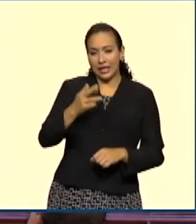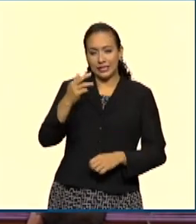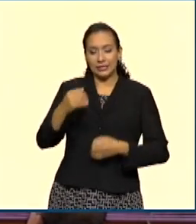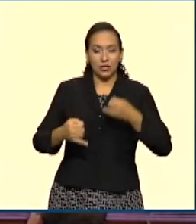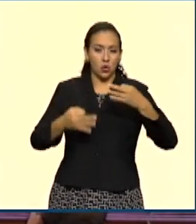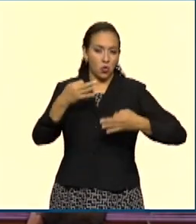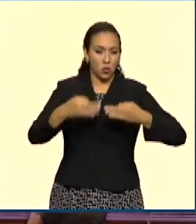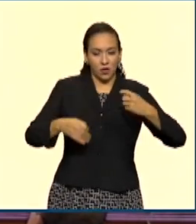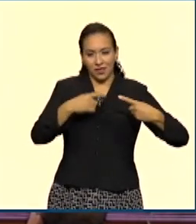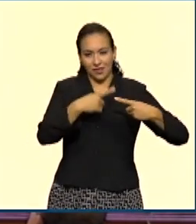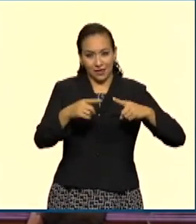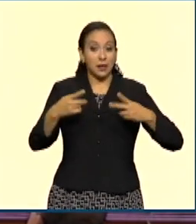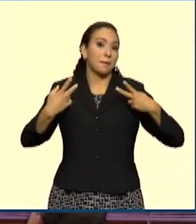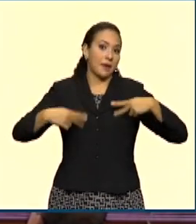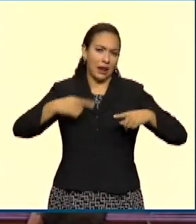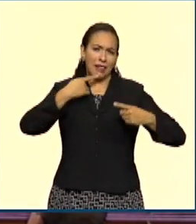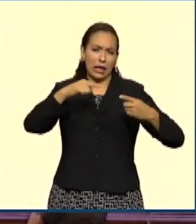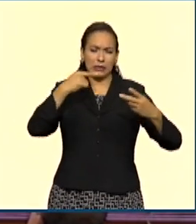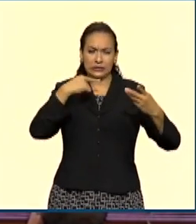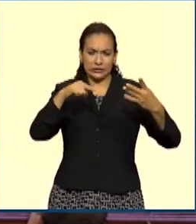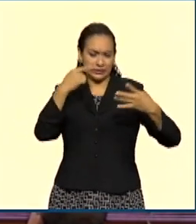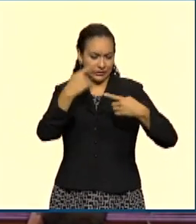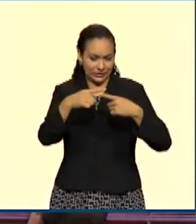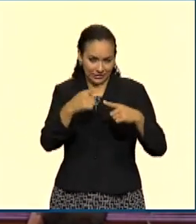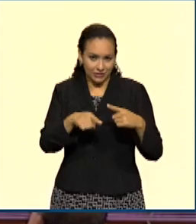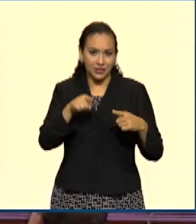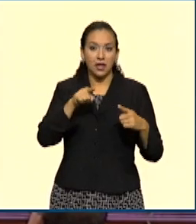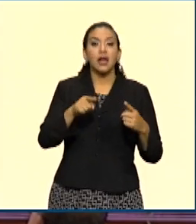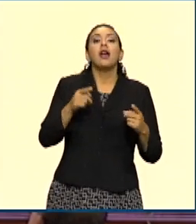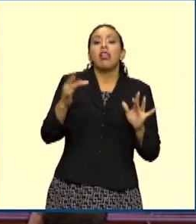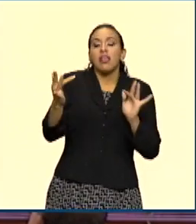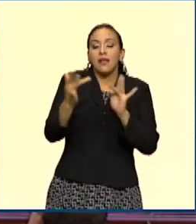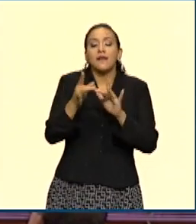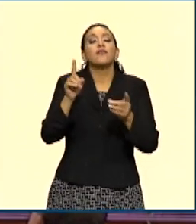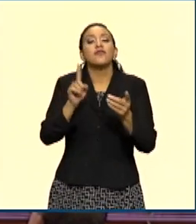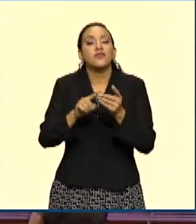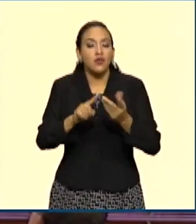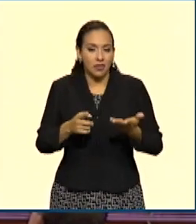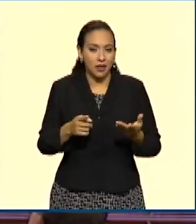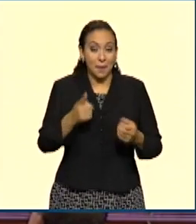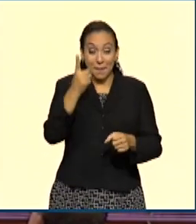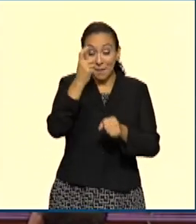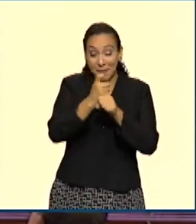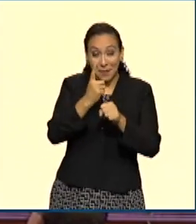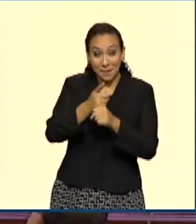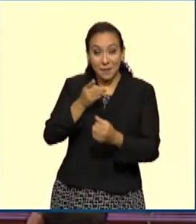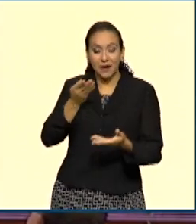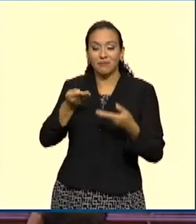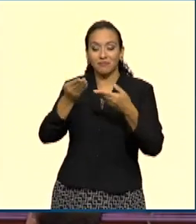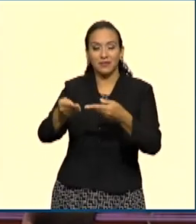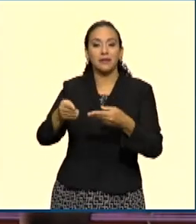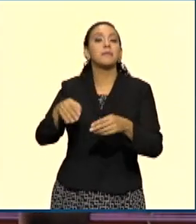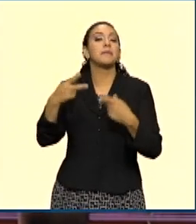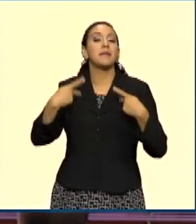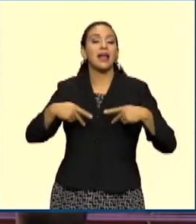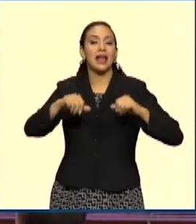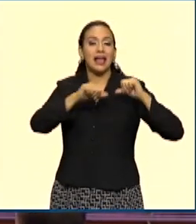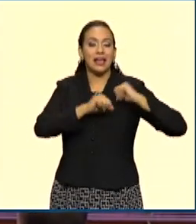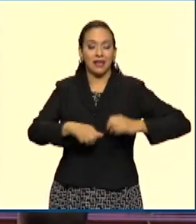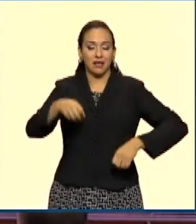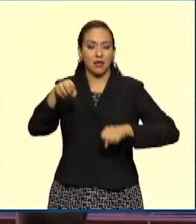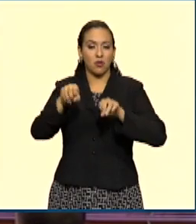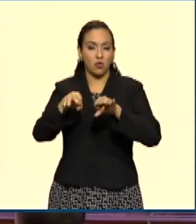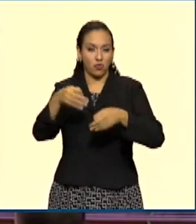las controversias que existen en este país, son conocidas en un primer momento por la justicia local.